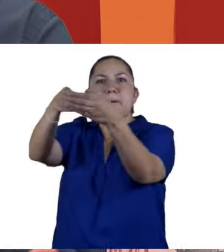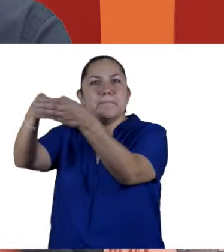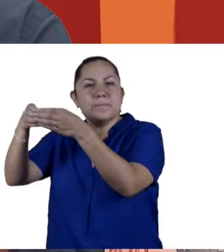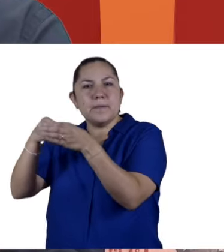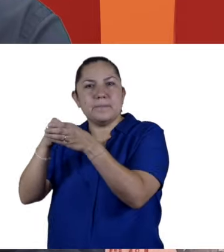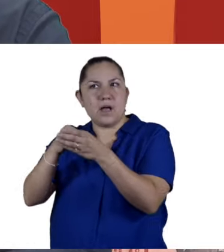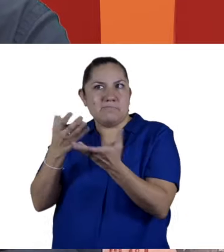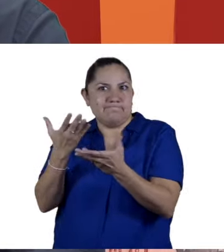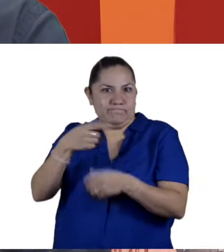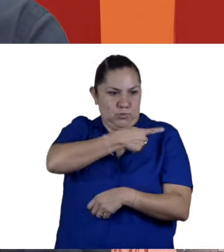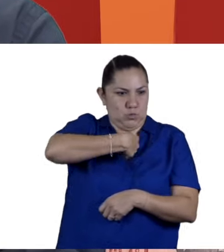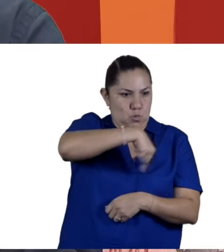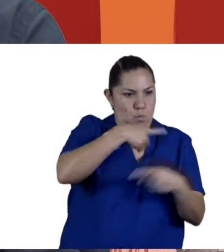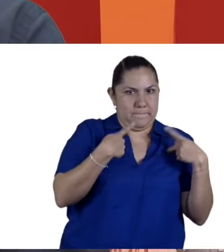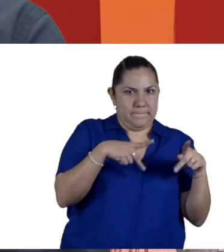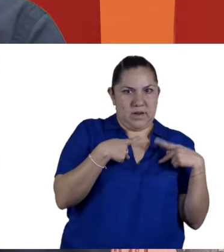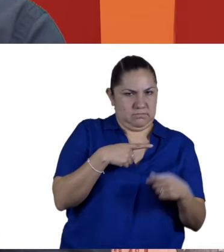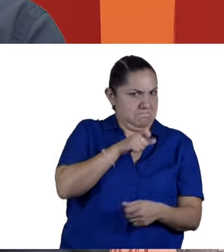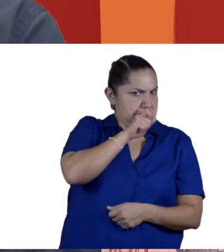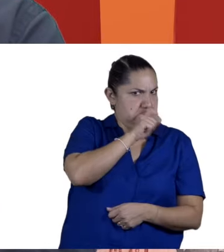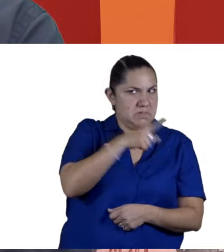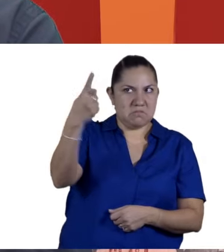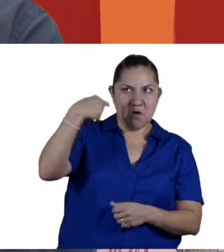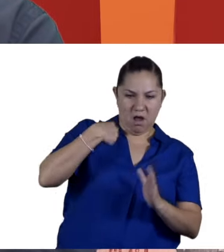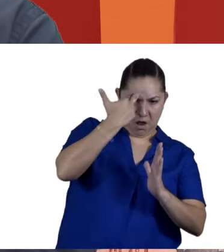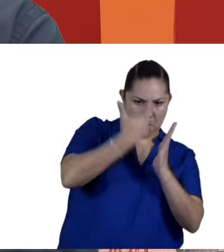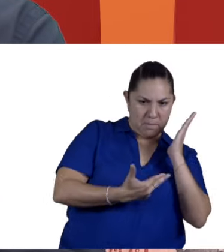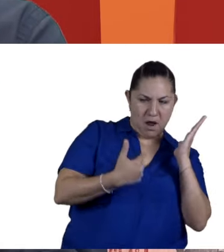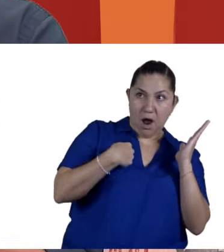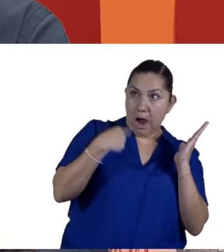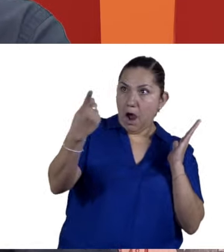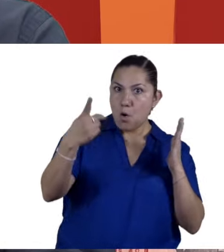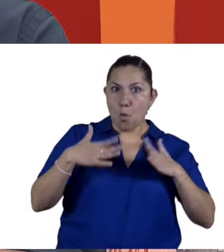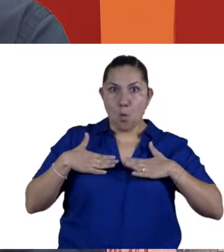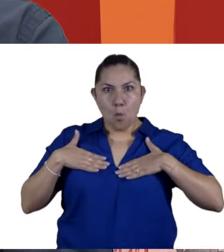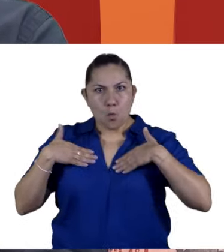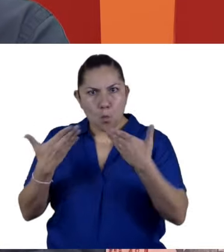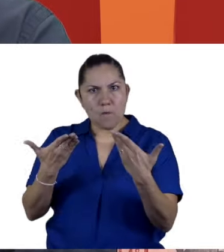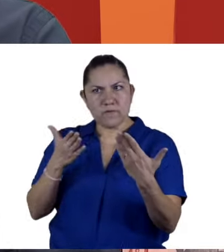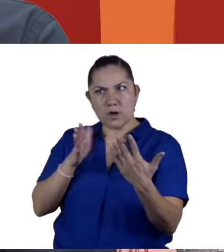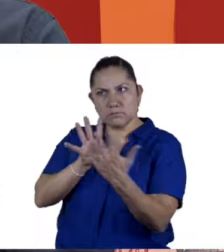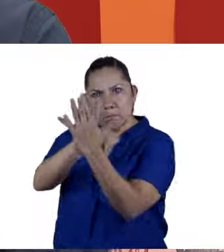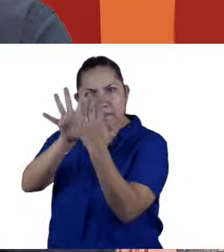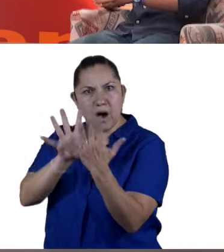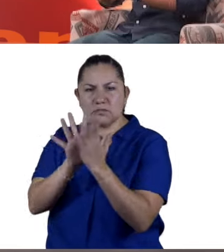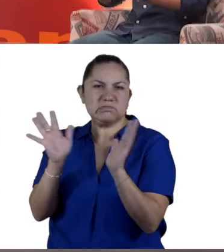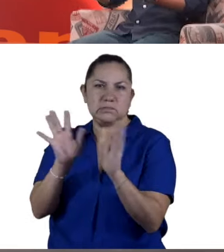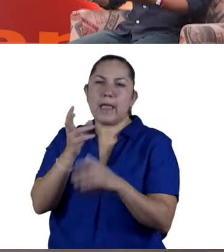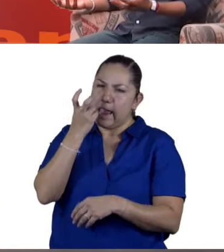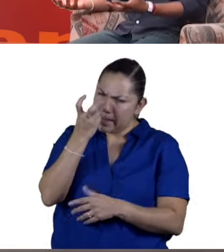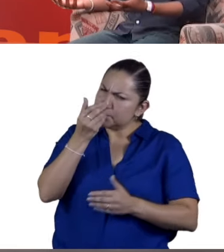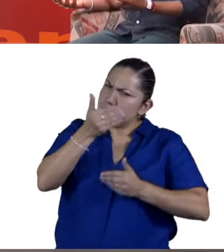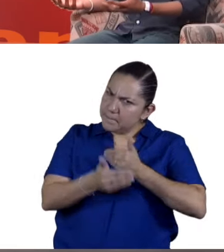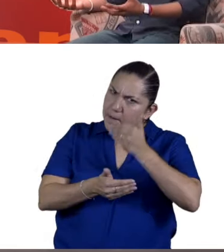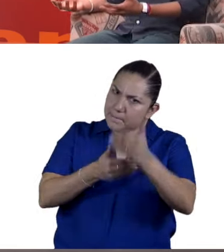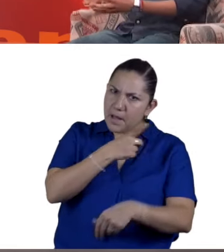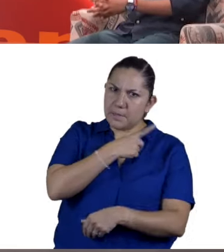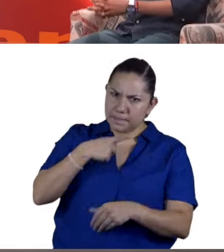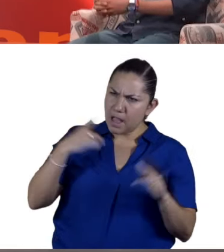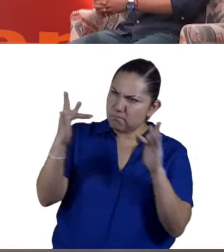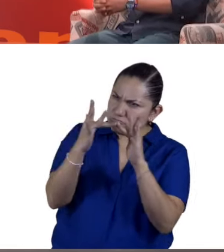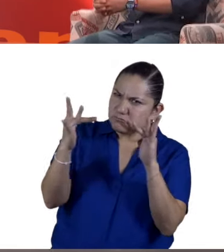que por obvias razones no confían en las instituciones. Entonces también es un trabajo social de empezar a abrir puertas